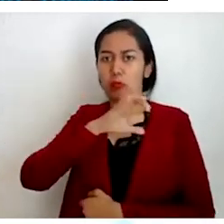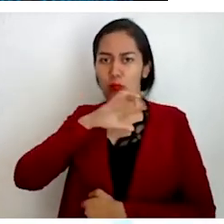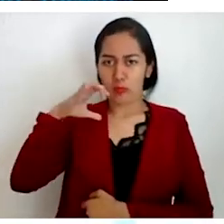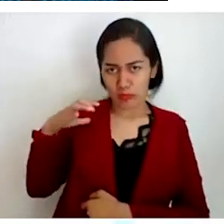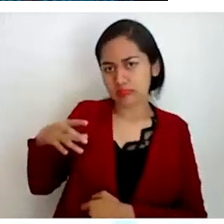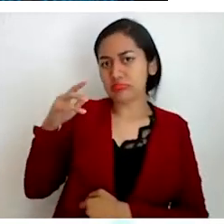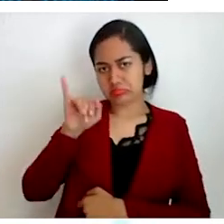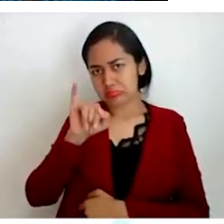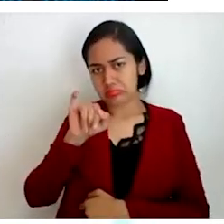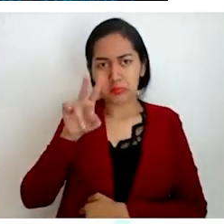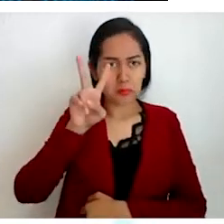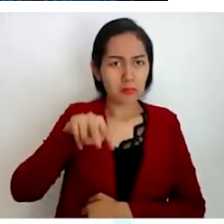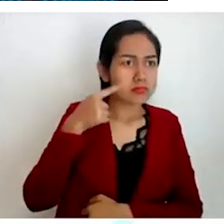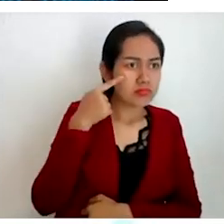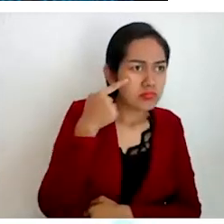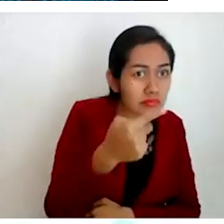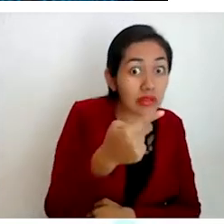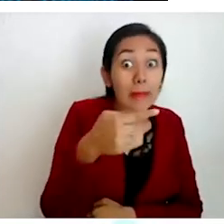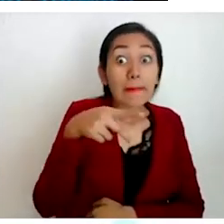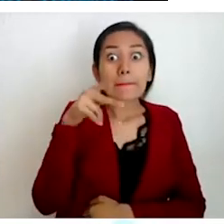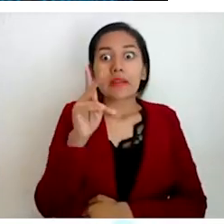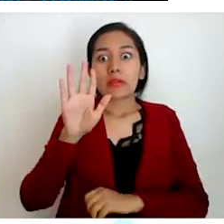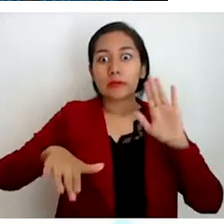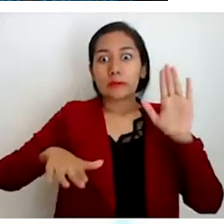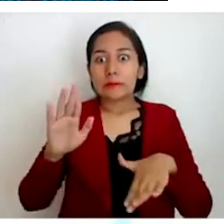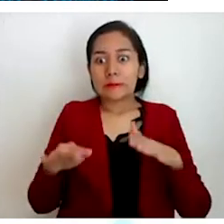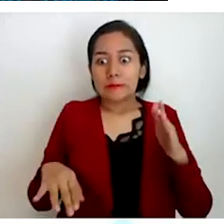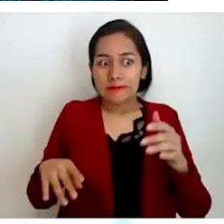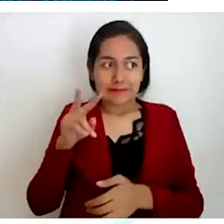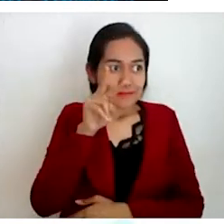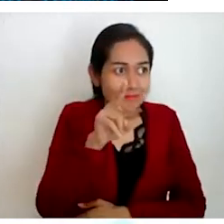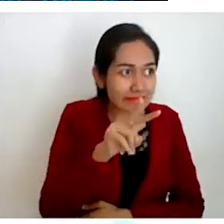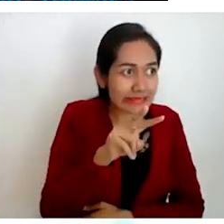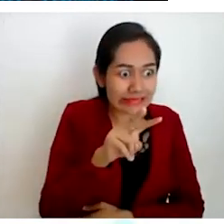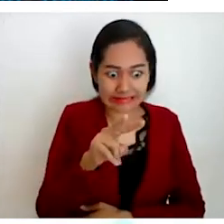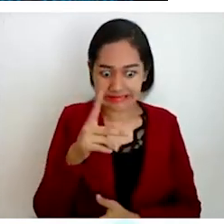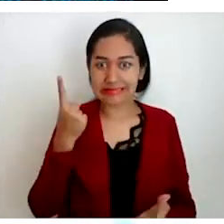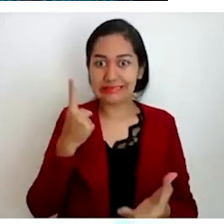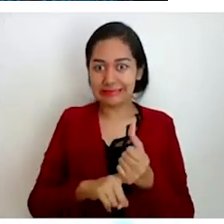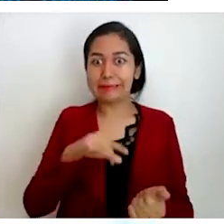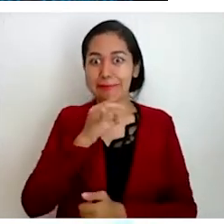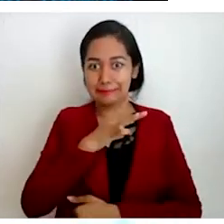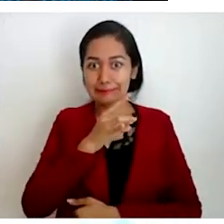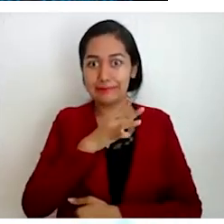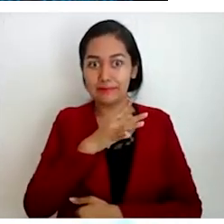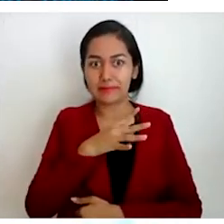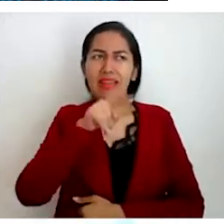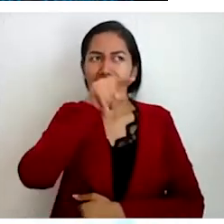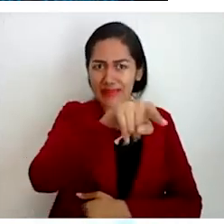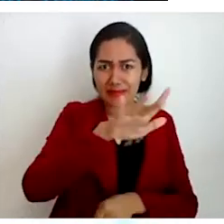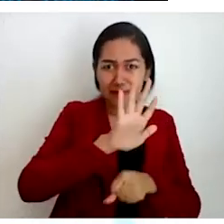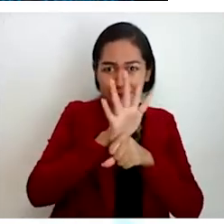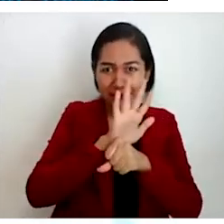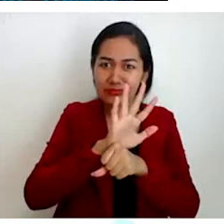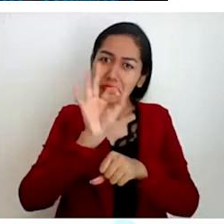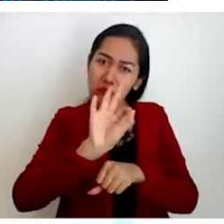ciertamente deja muchos resquemores, muchas cosas ahí abiertas que habría que cuestionar. No es tan fácil que unas